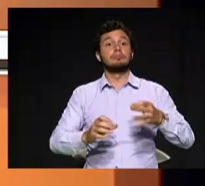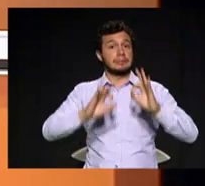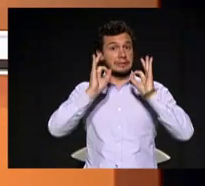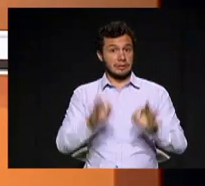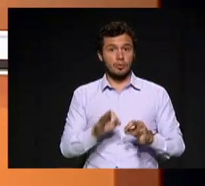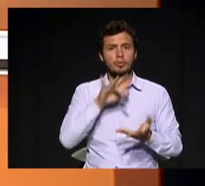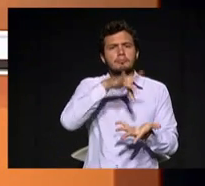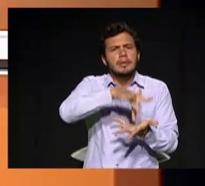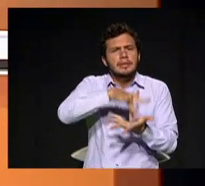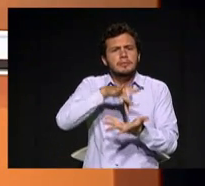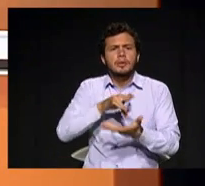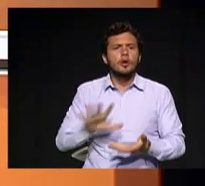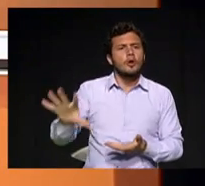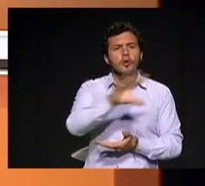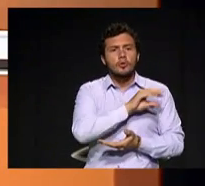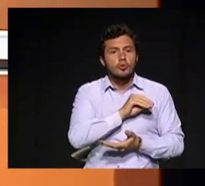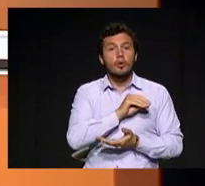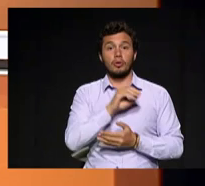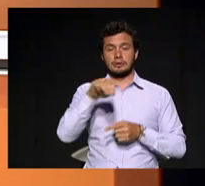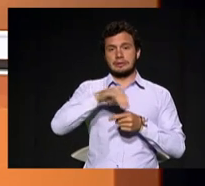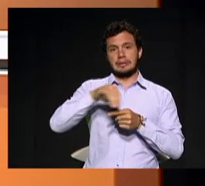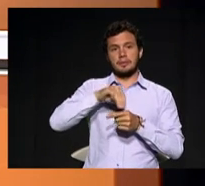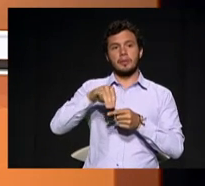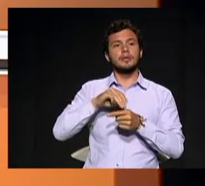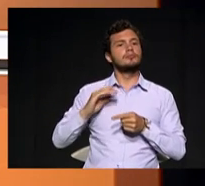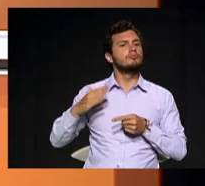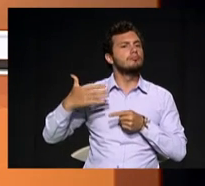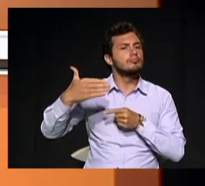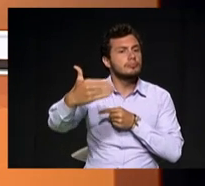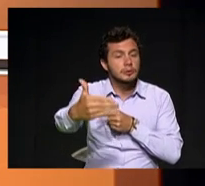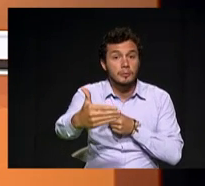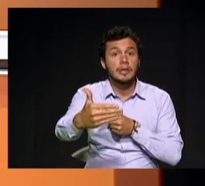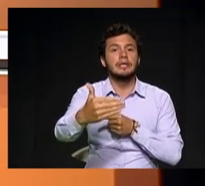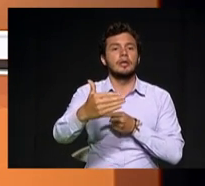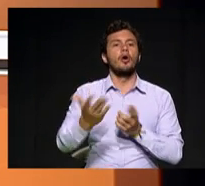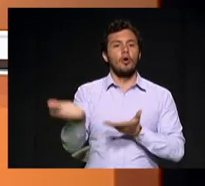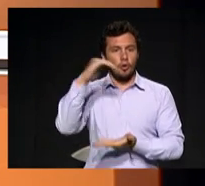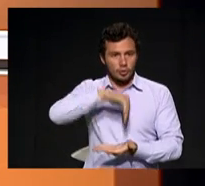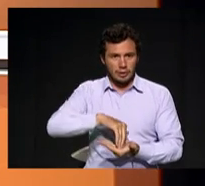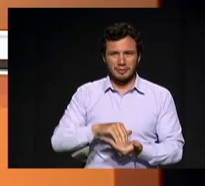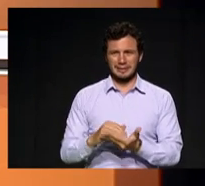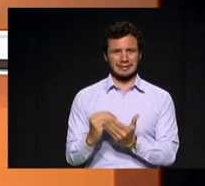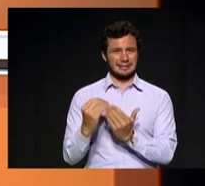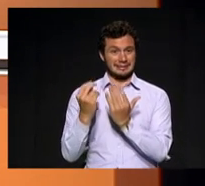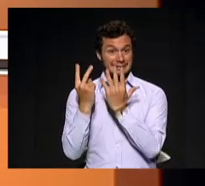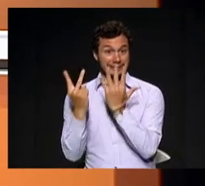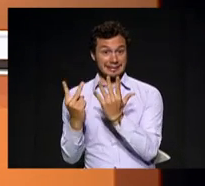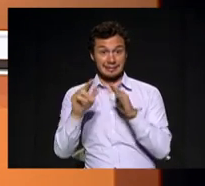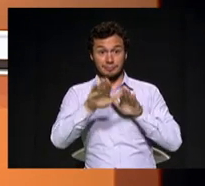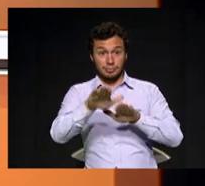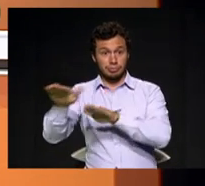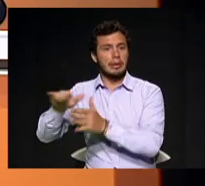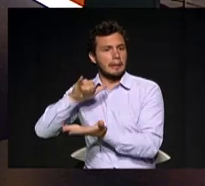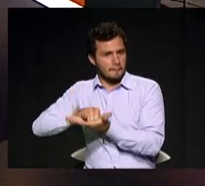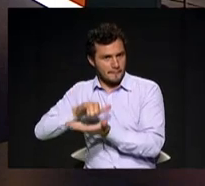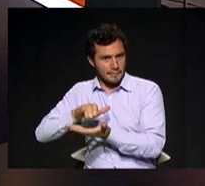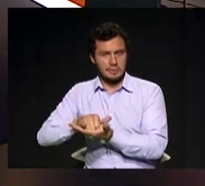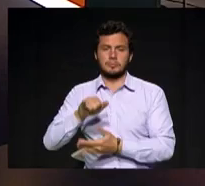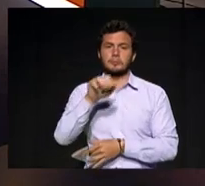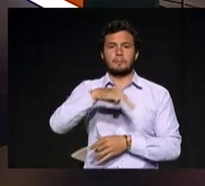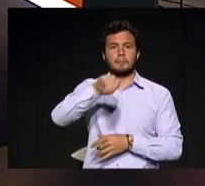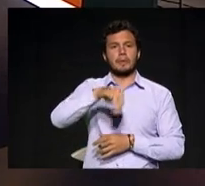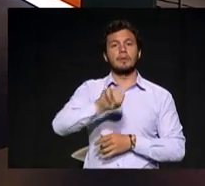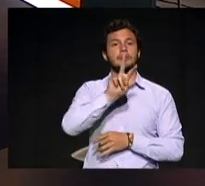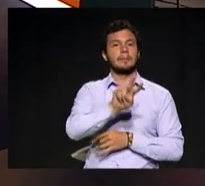telemedellín realizará un segundo espacio con los siete candidatos restantes el mismo miércoles 25 de septiembre